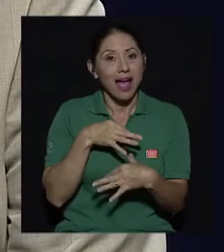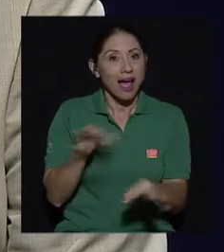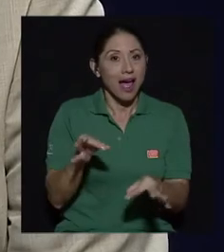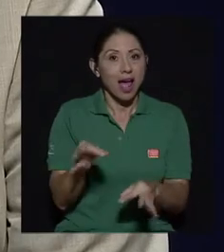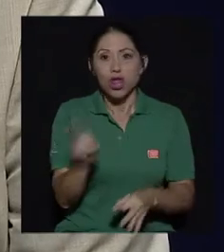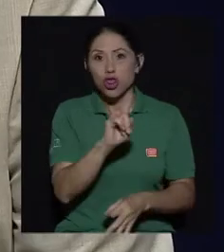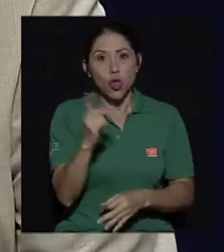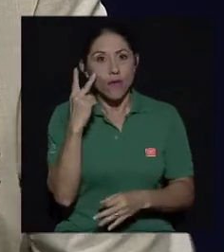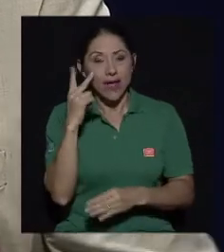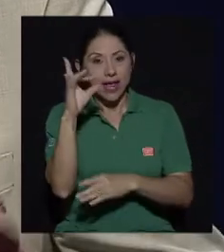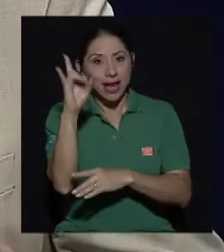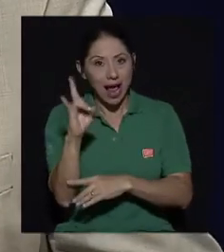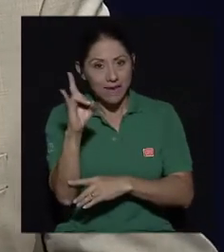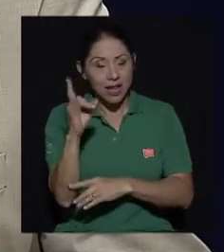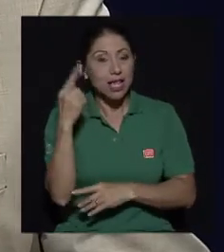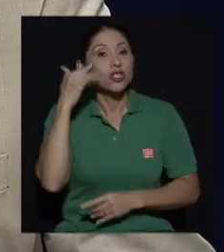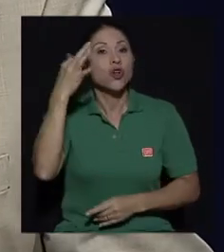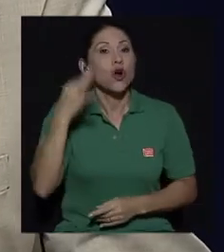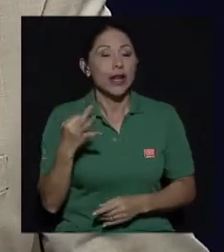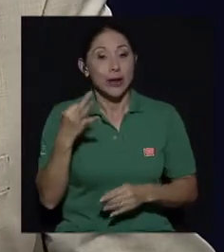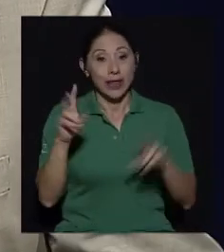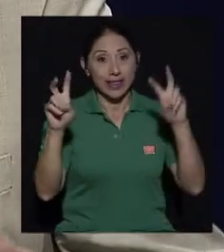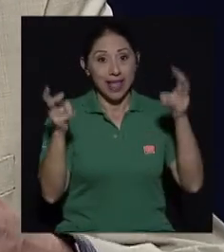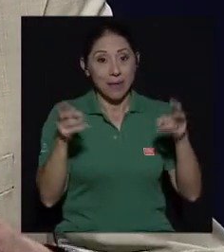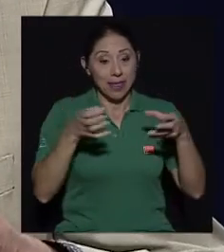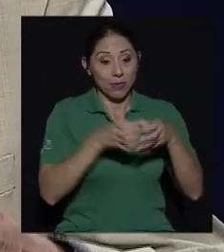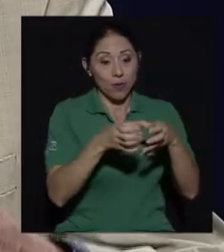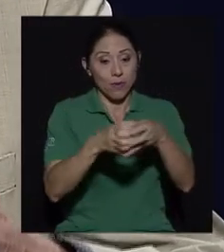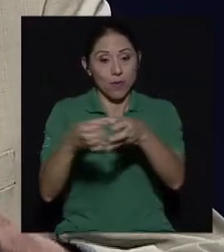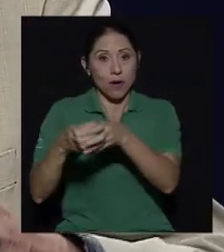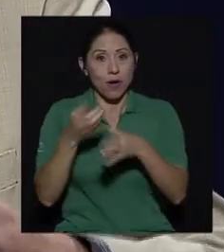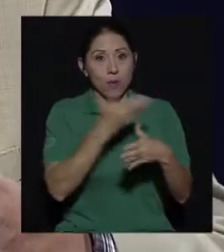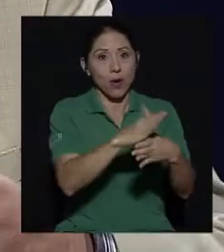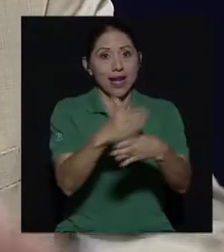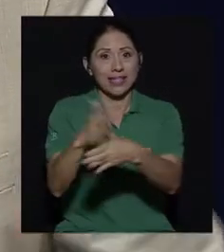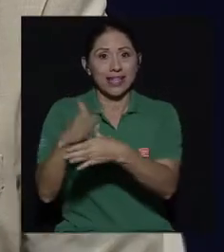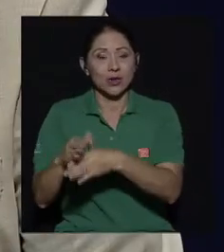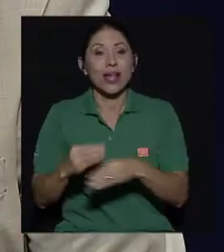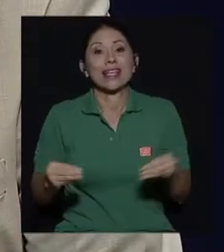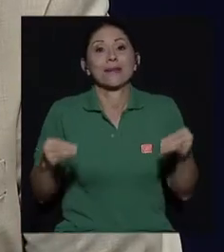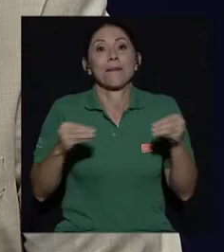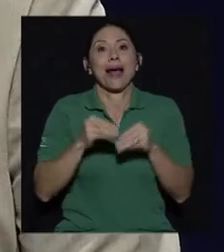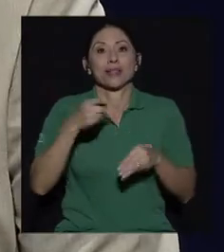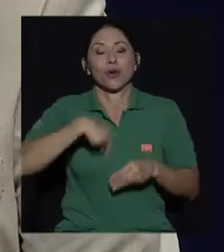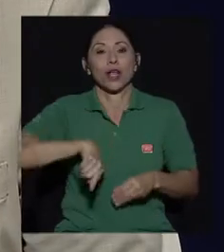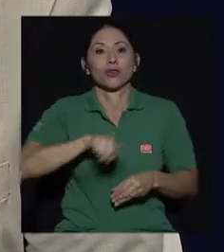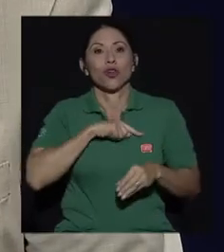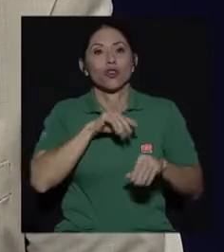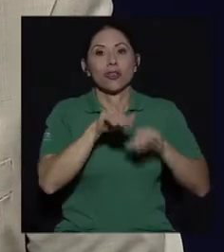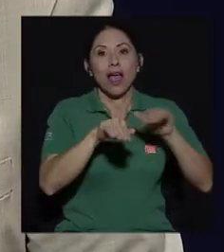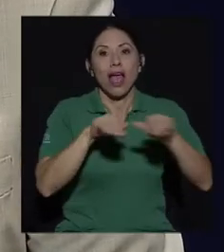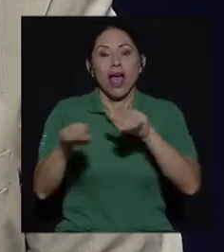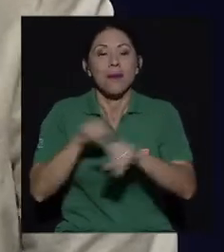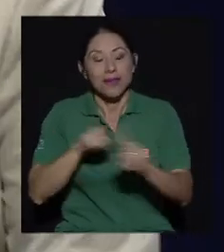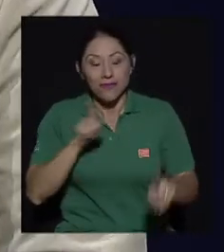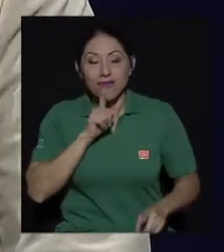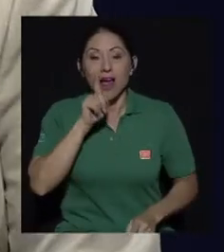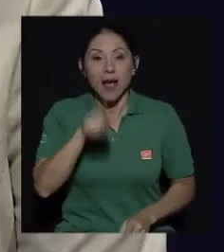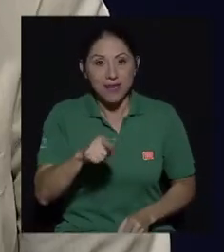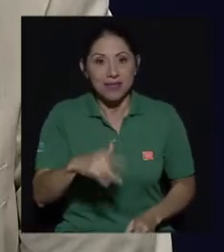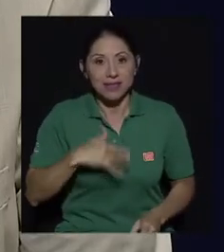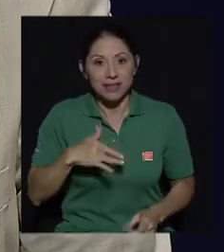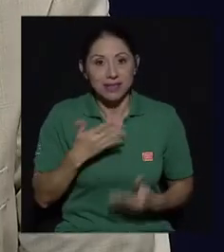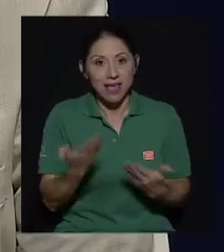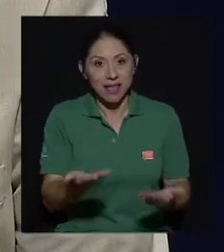yo creo que el tema de la polarización a veces es más el ruido que estamos generando nosotros pero efectivamente es el medio se